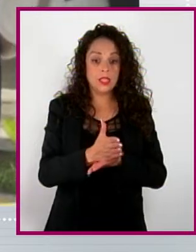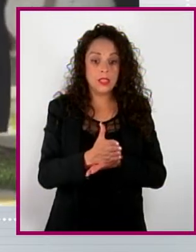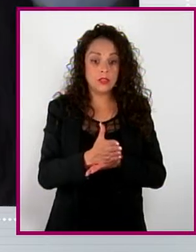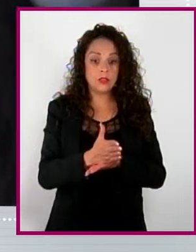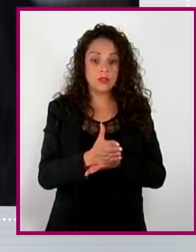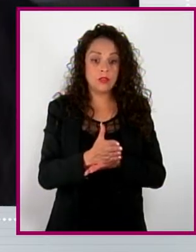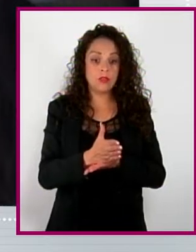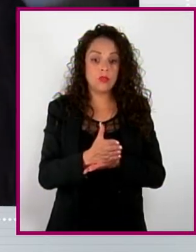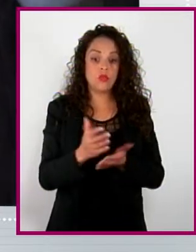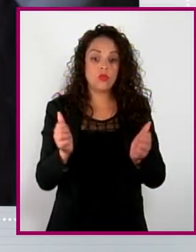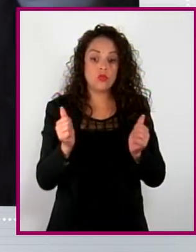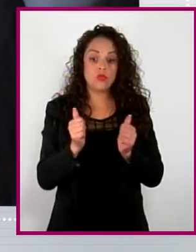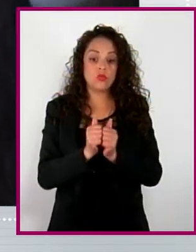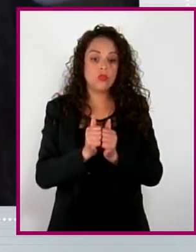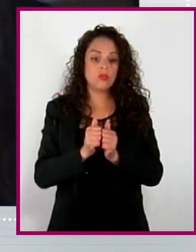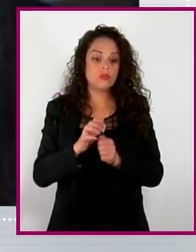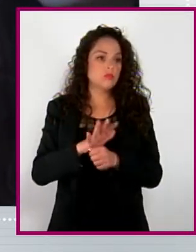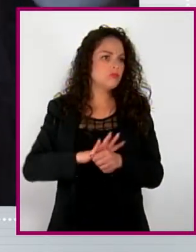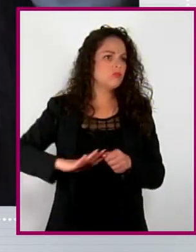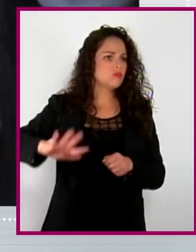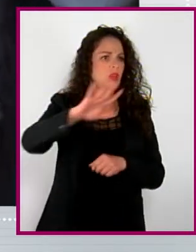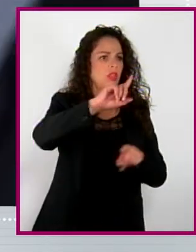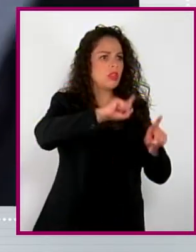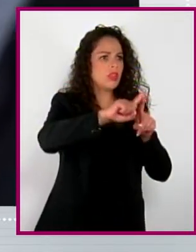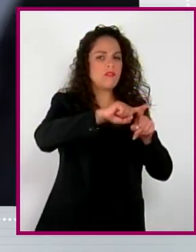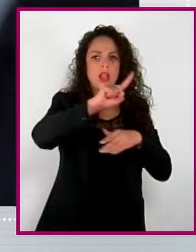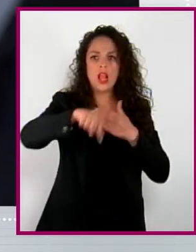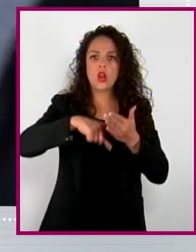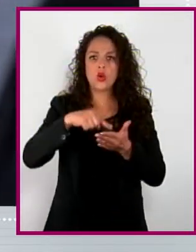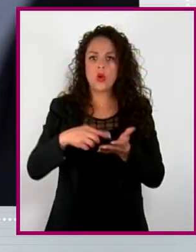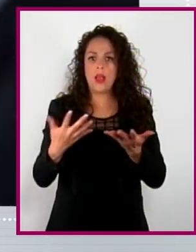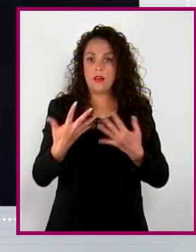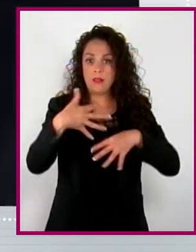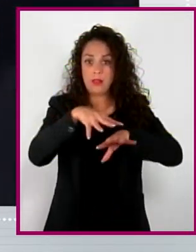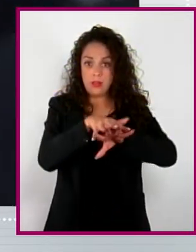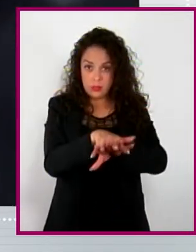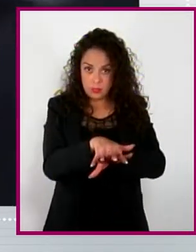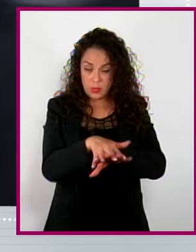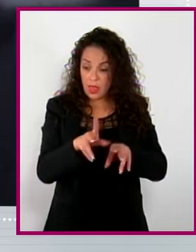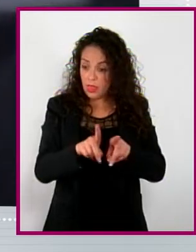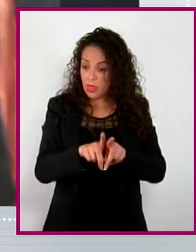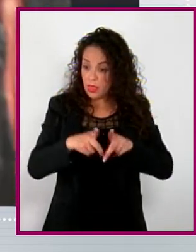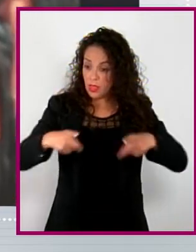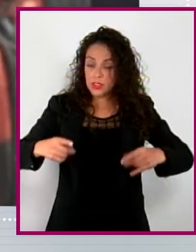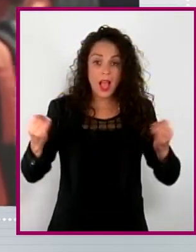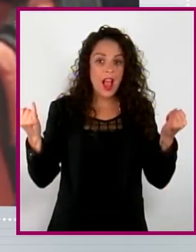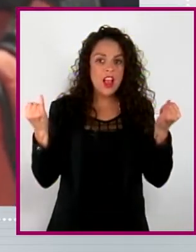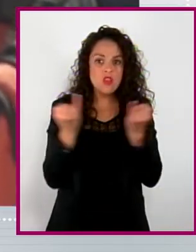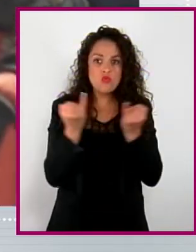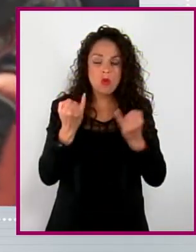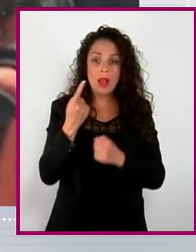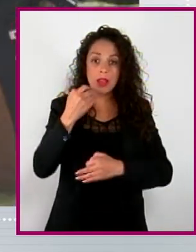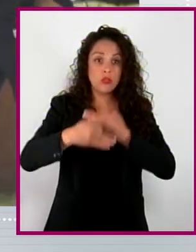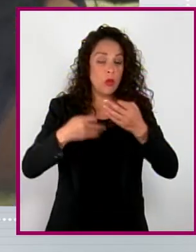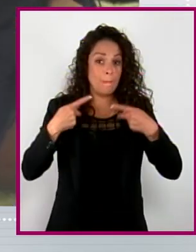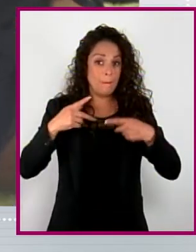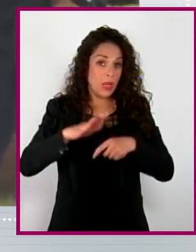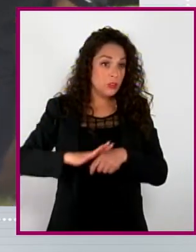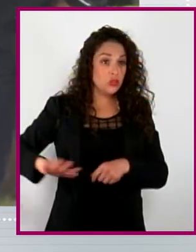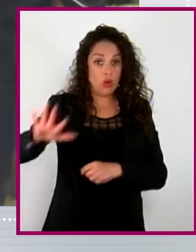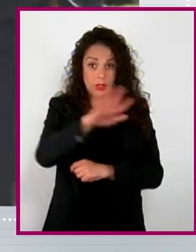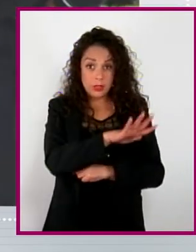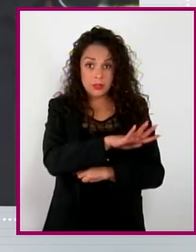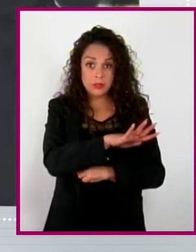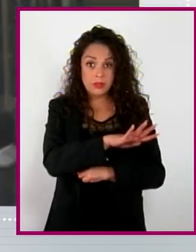espacios inclusivos, tienen acceso a su desarrollo igual que las demás personas, a